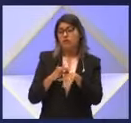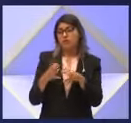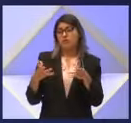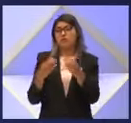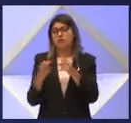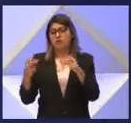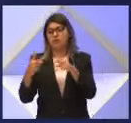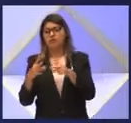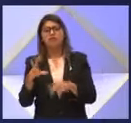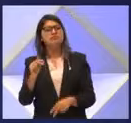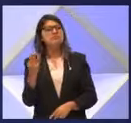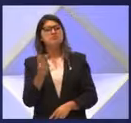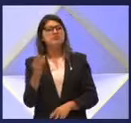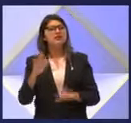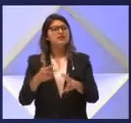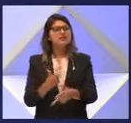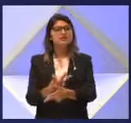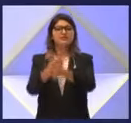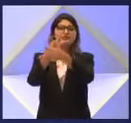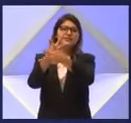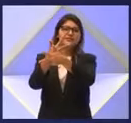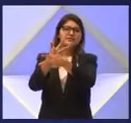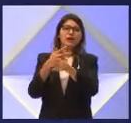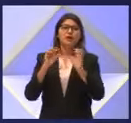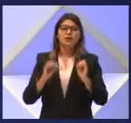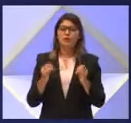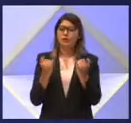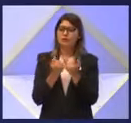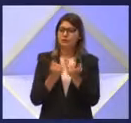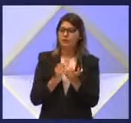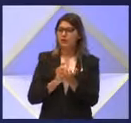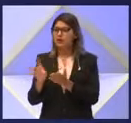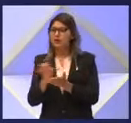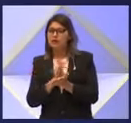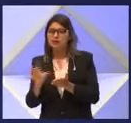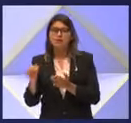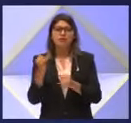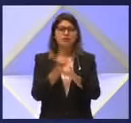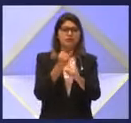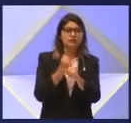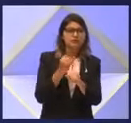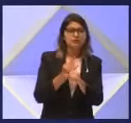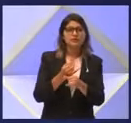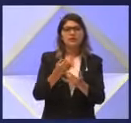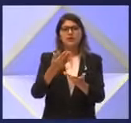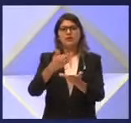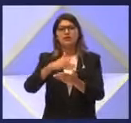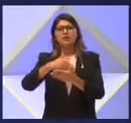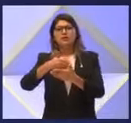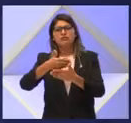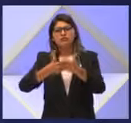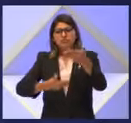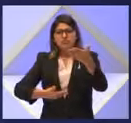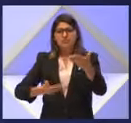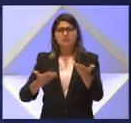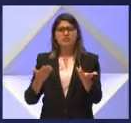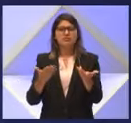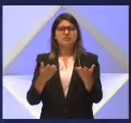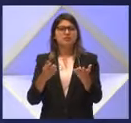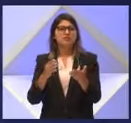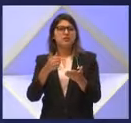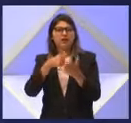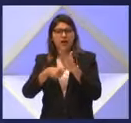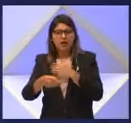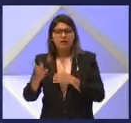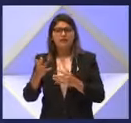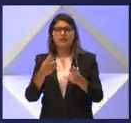de gran tamaño ahora a través de la red compartir vídeos y ahora las empresas ya colocan sus documentos y sus